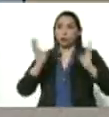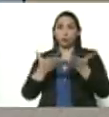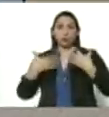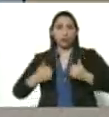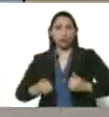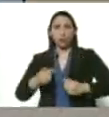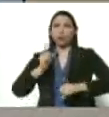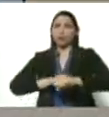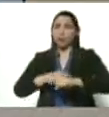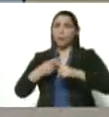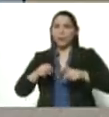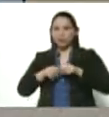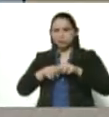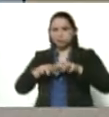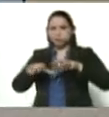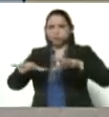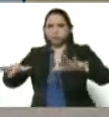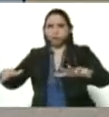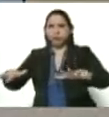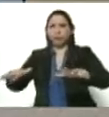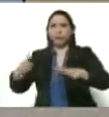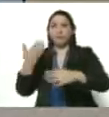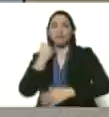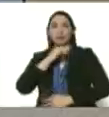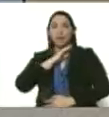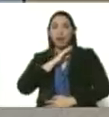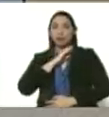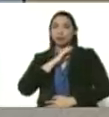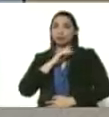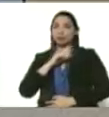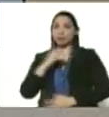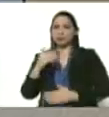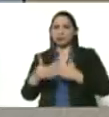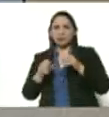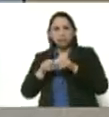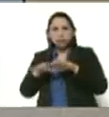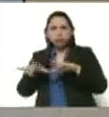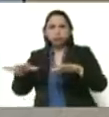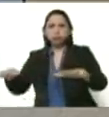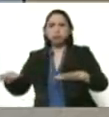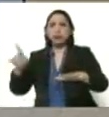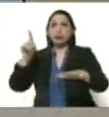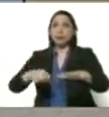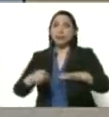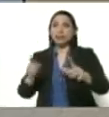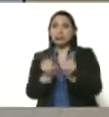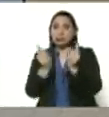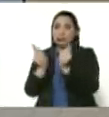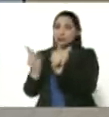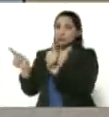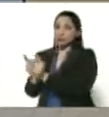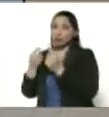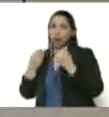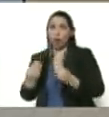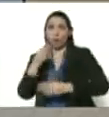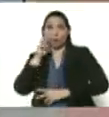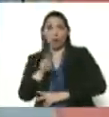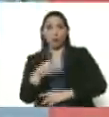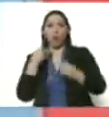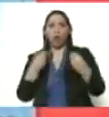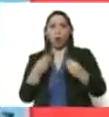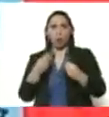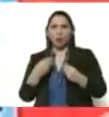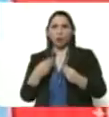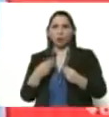tiempos para la expansión de este virus, a la medida que va expandiéndose, se van acortando. Y por eso vemos que los